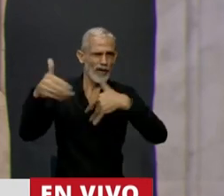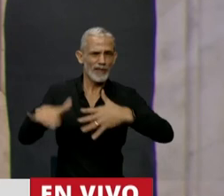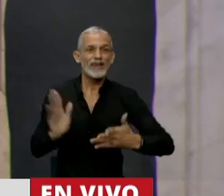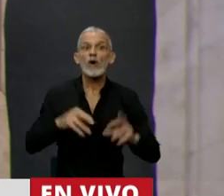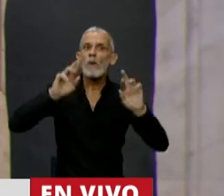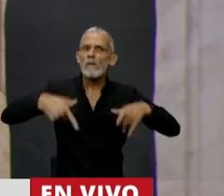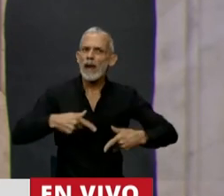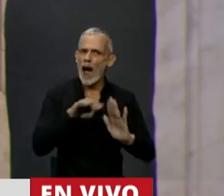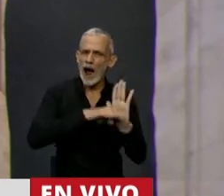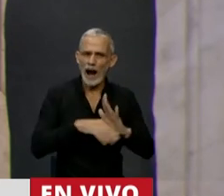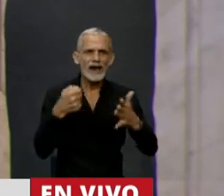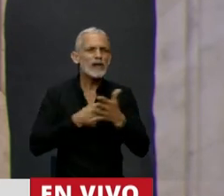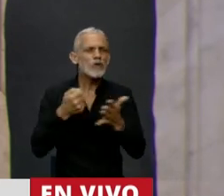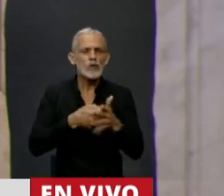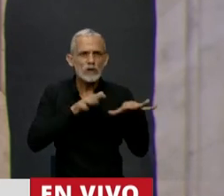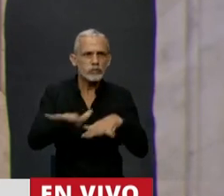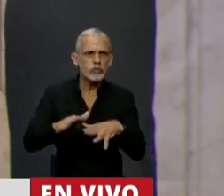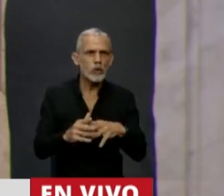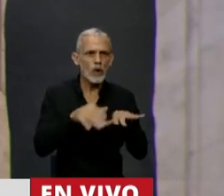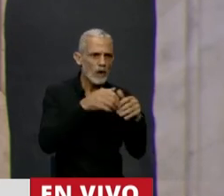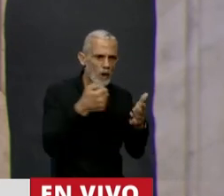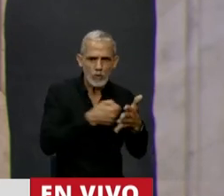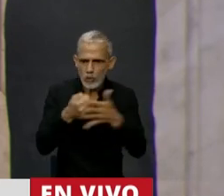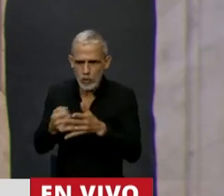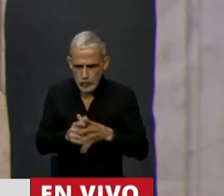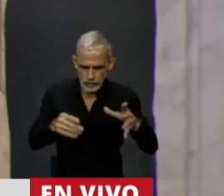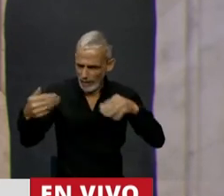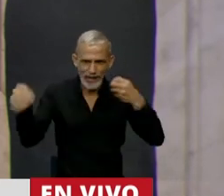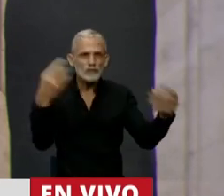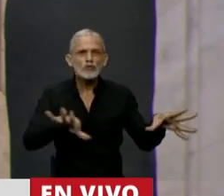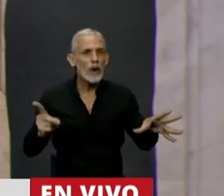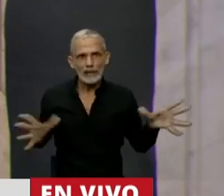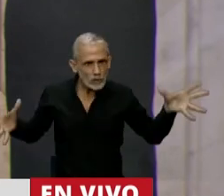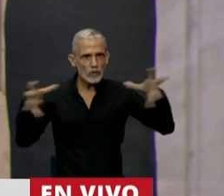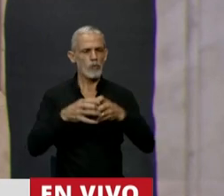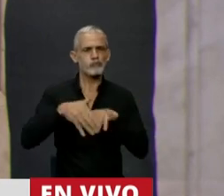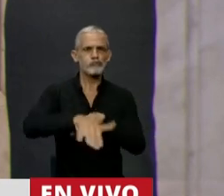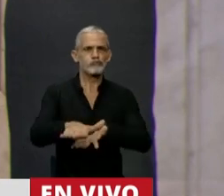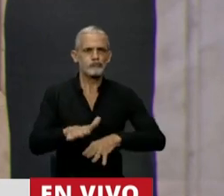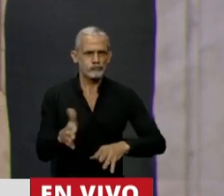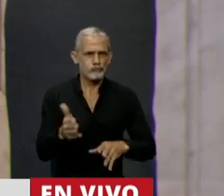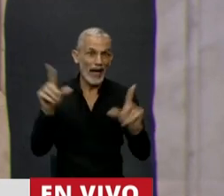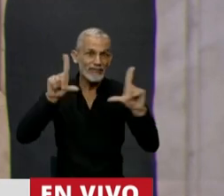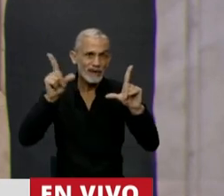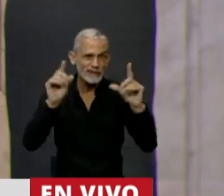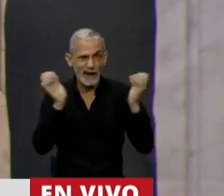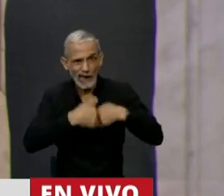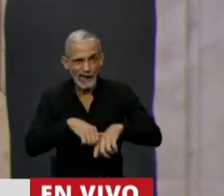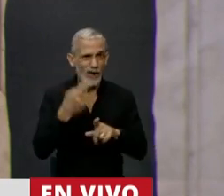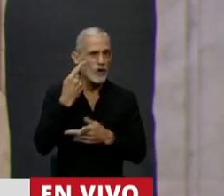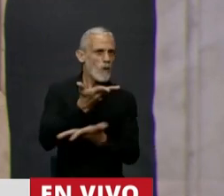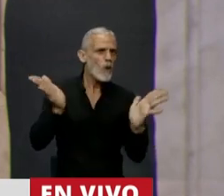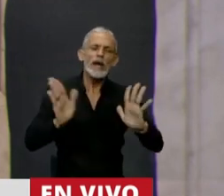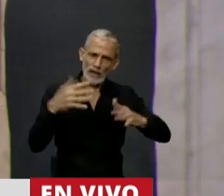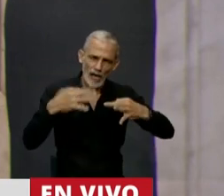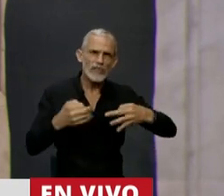verdadero plan de lucha para unificar todas las peleas que está habiendo hoy, presidenta. Hay muchas peleas que están dando los trabajadores, aunque lo oculten los medios de comunicación. Y esas peleas